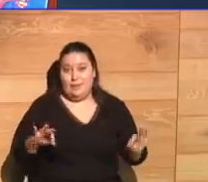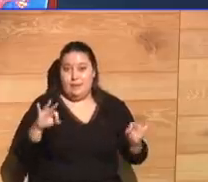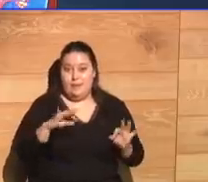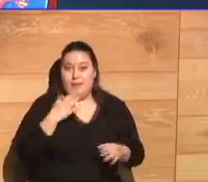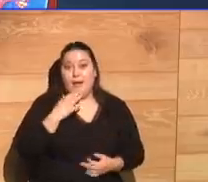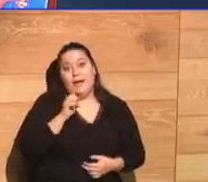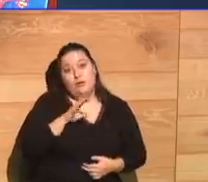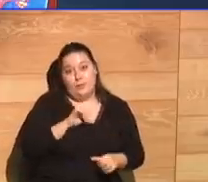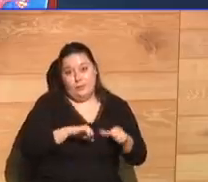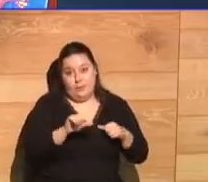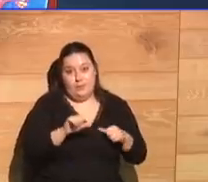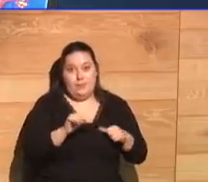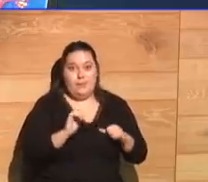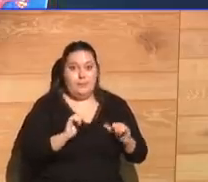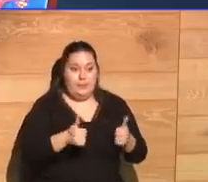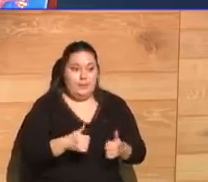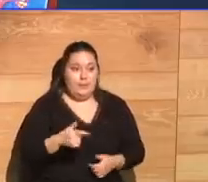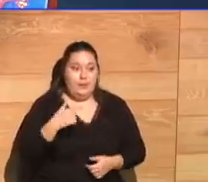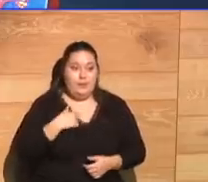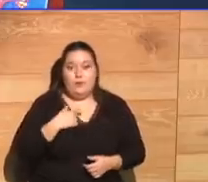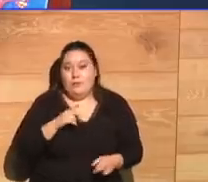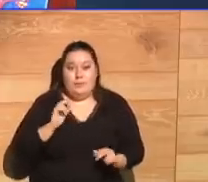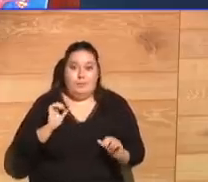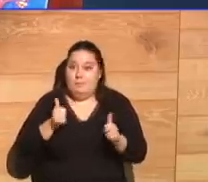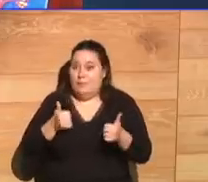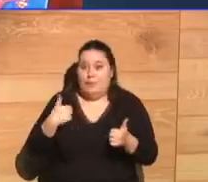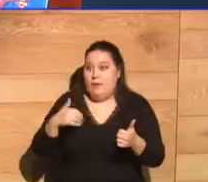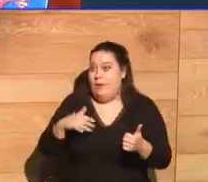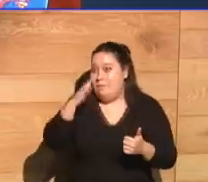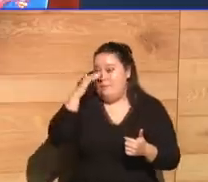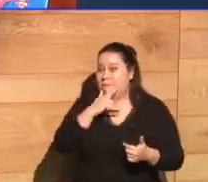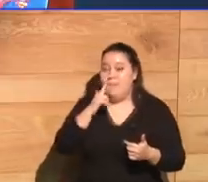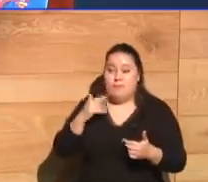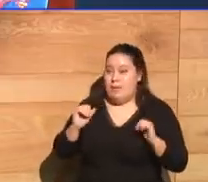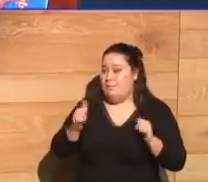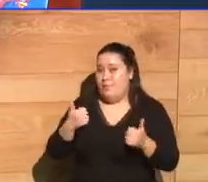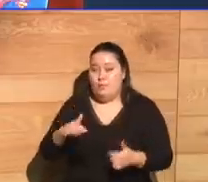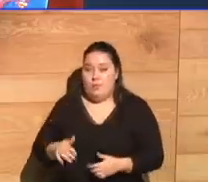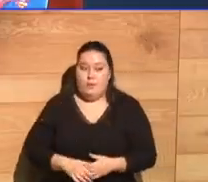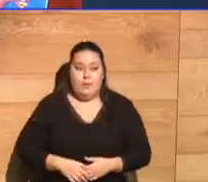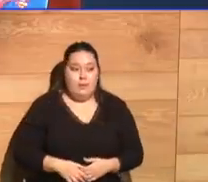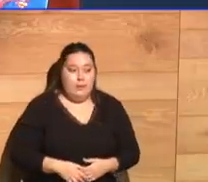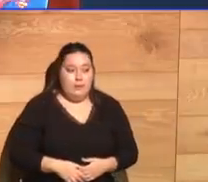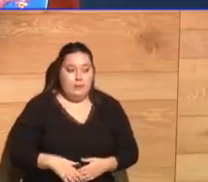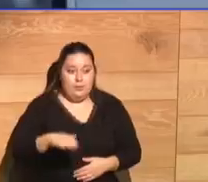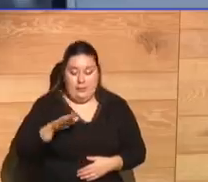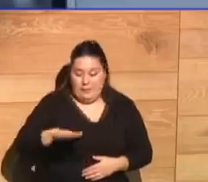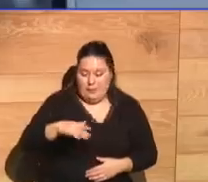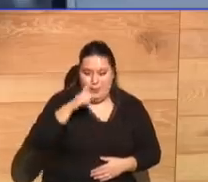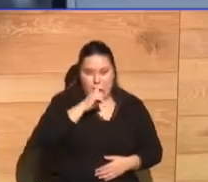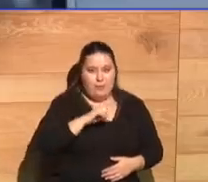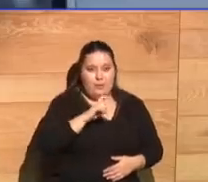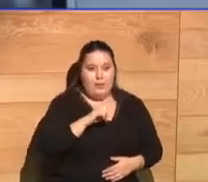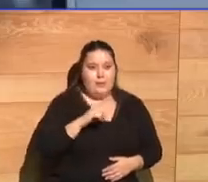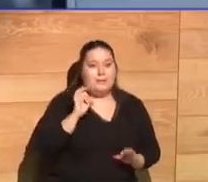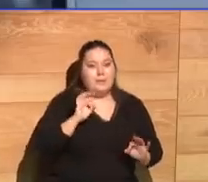años. No entiendes nada, va como mucho, mamá, me estoy epifaneando y tal. O sea, es una ingenuidad. Algo tiene esa escena, porque incluso de pequeño yo recordaba sobre